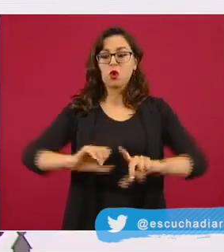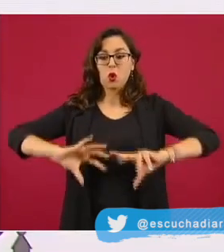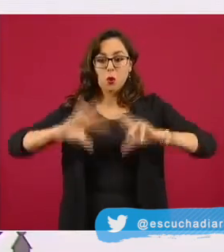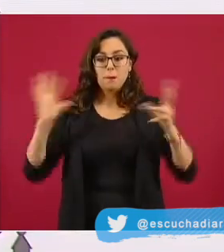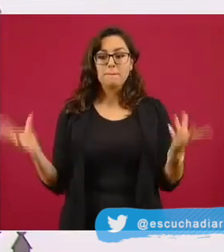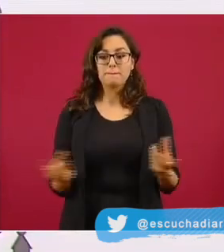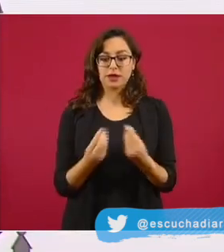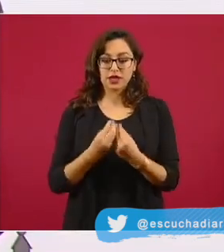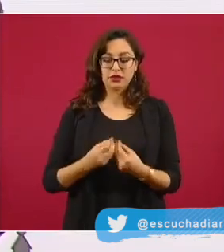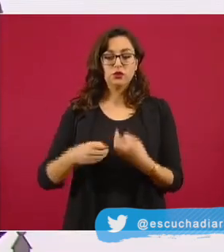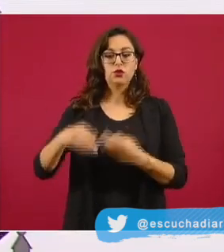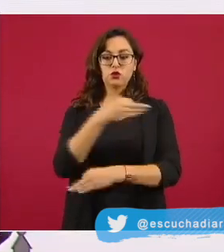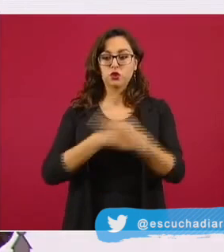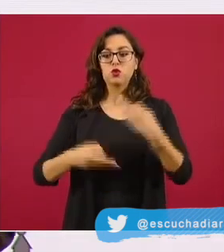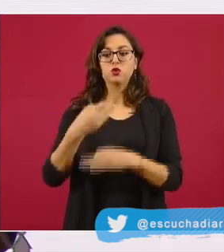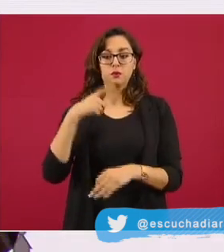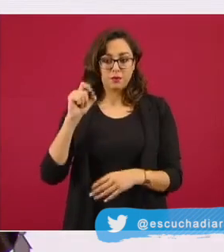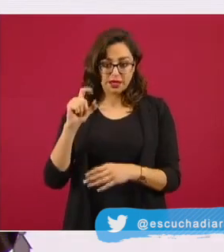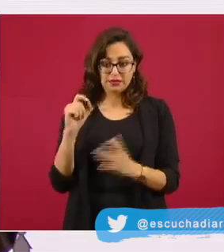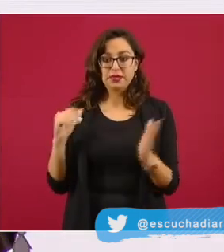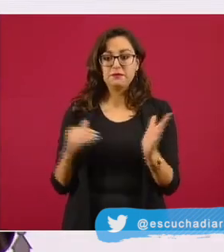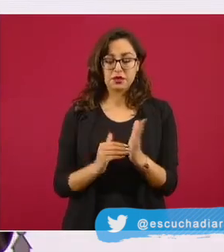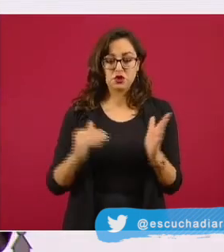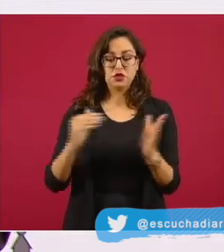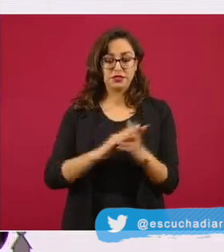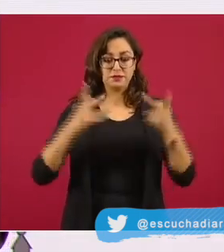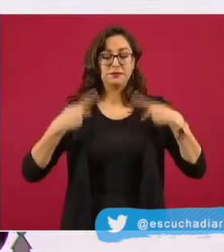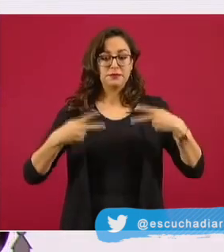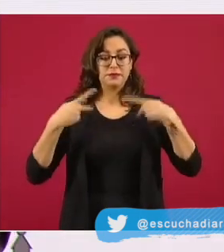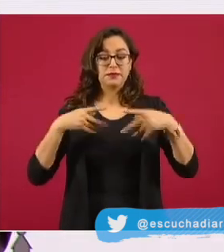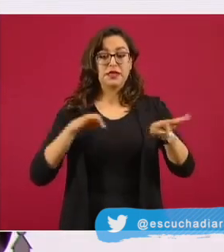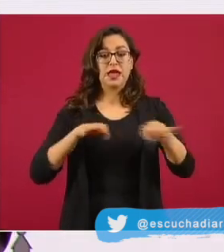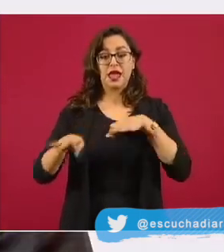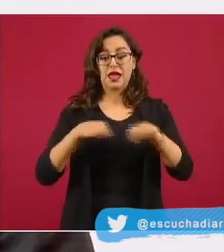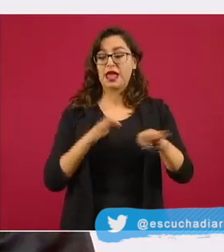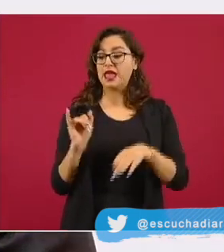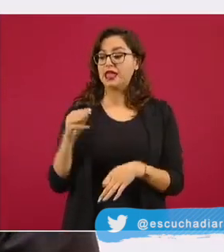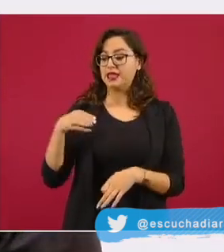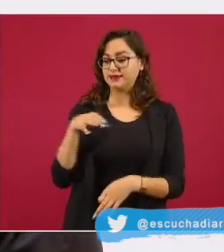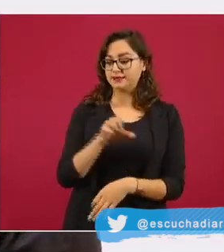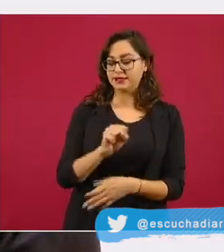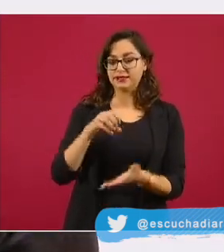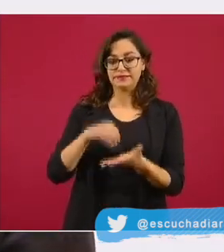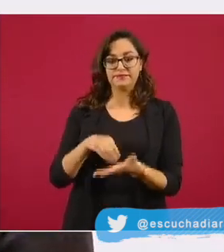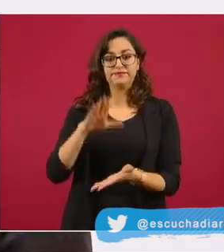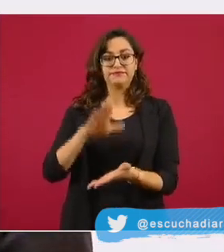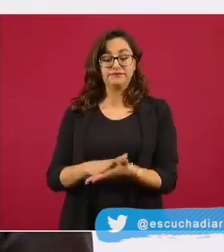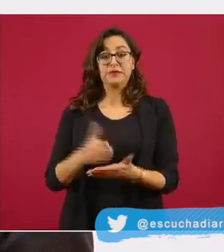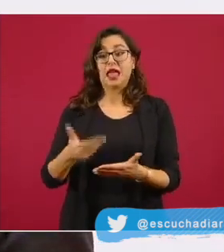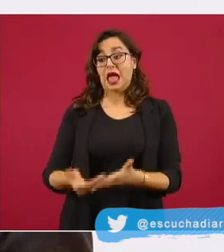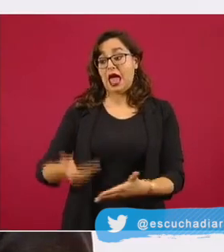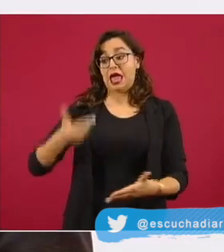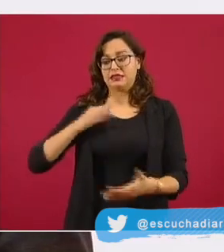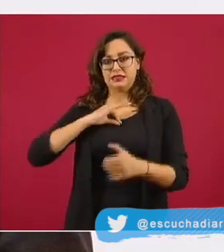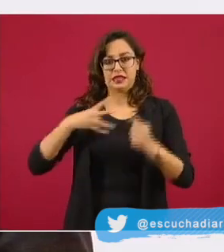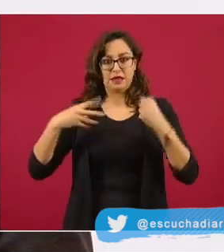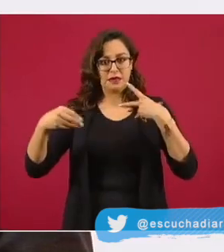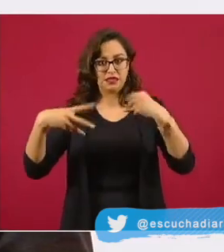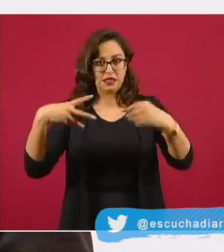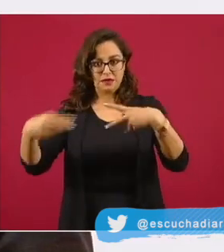20.613.536 puestos de trabajo que tenía registrados el Instituto Mexicano del Seguro Social antes de la